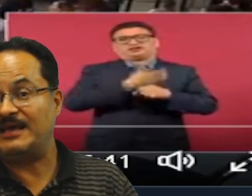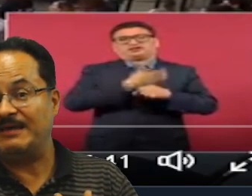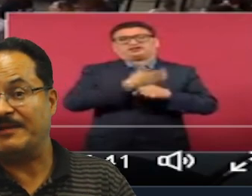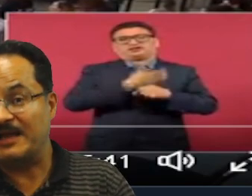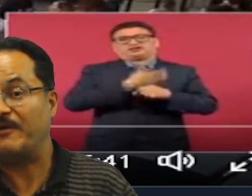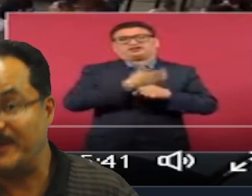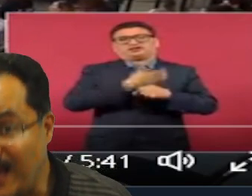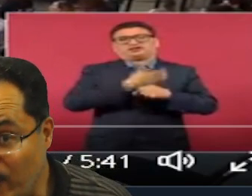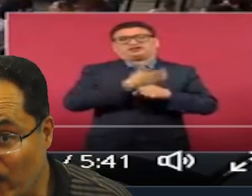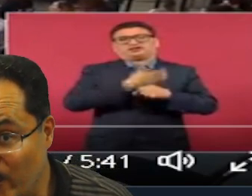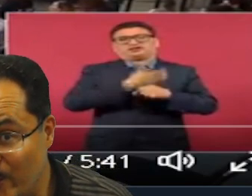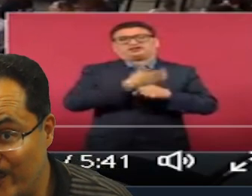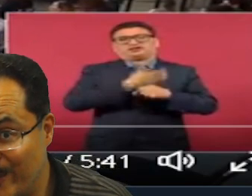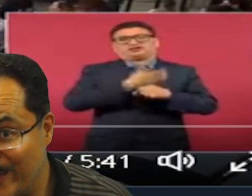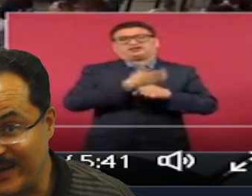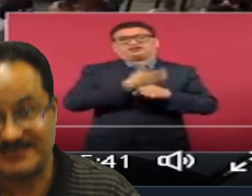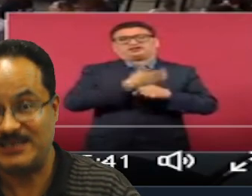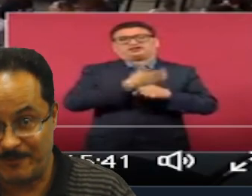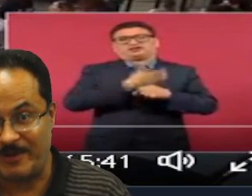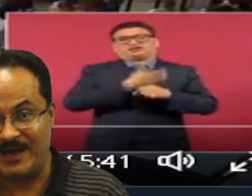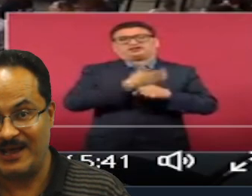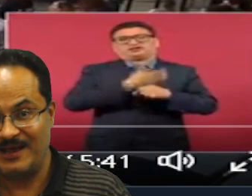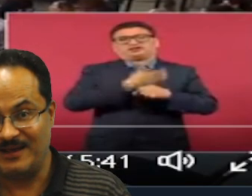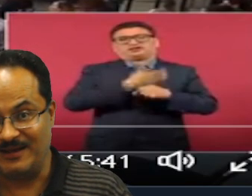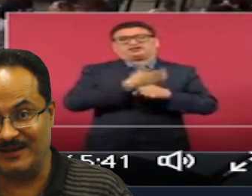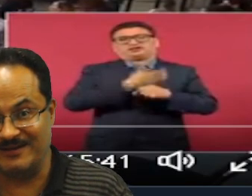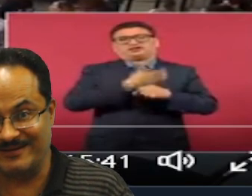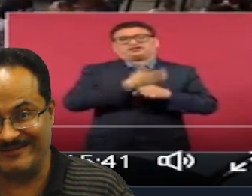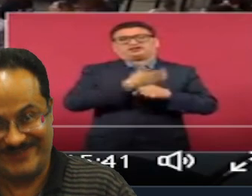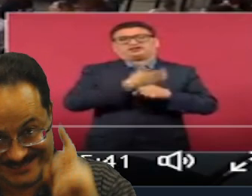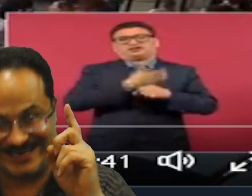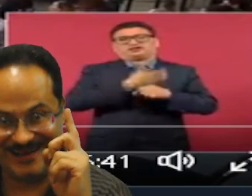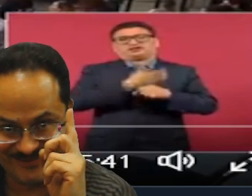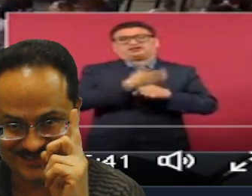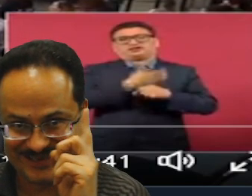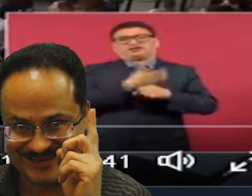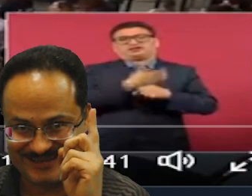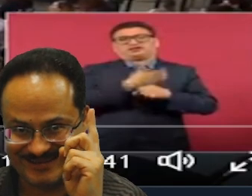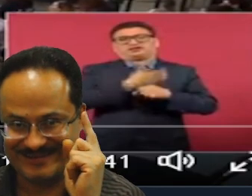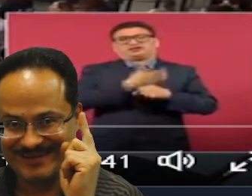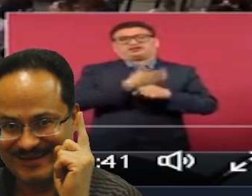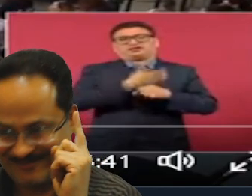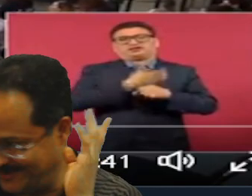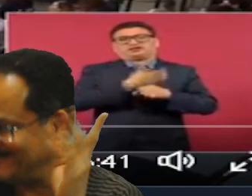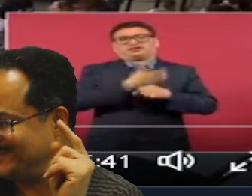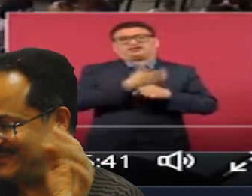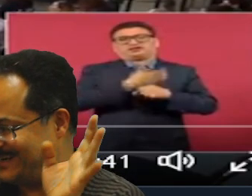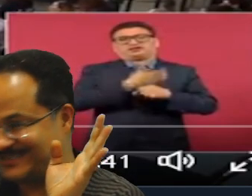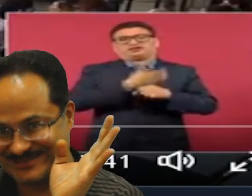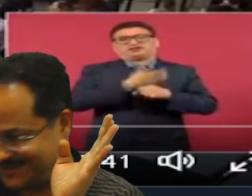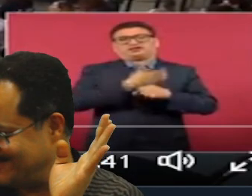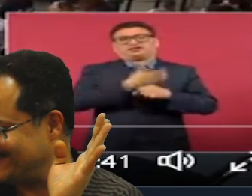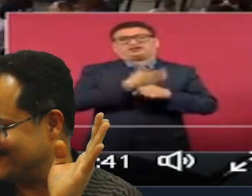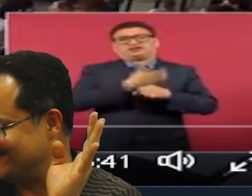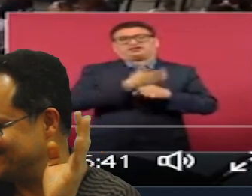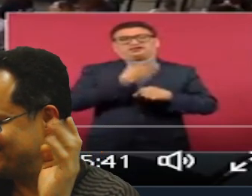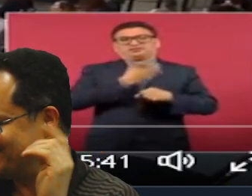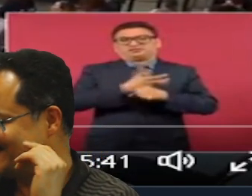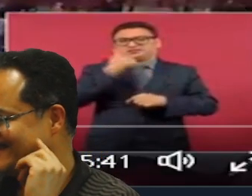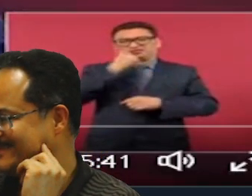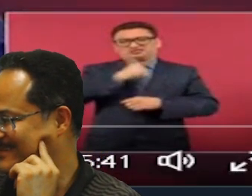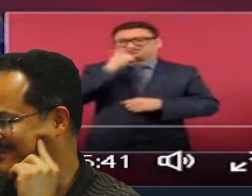expediente venía fabricado Esa es la prueba bien será más eh Pero hay más miren esto es